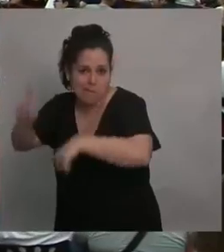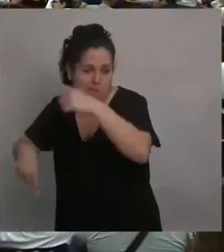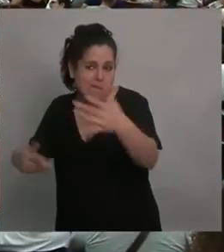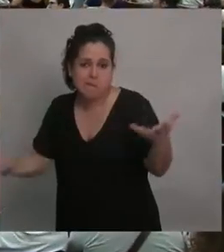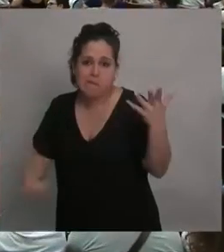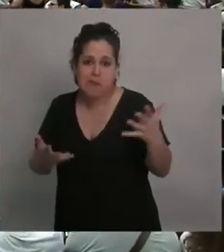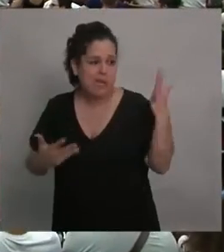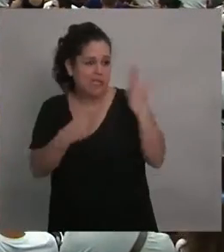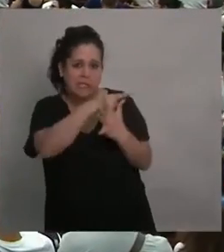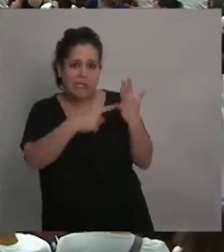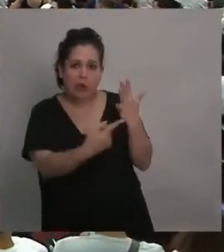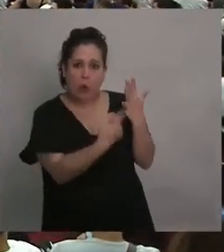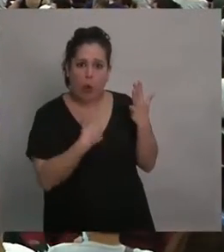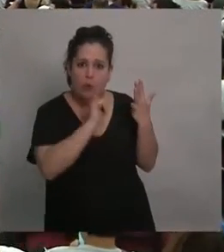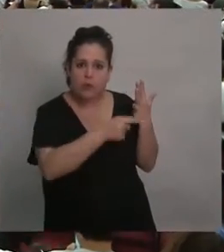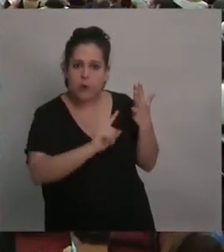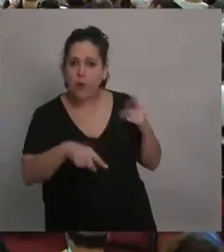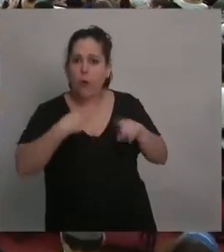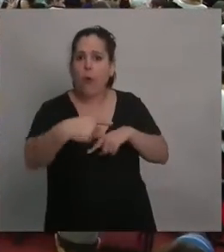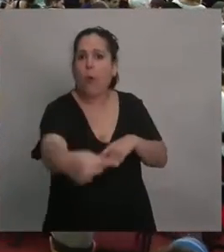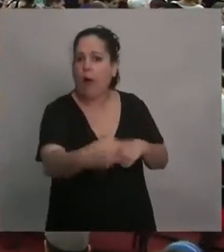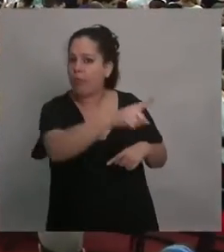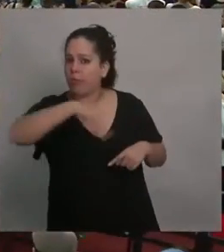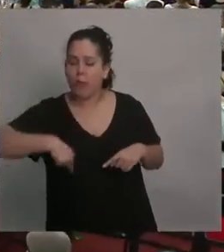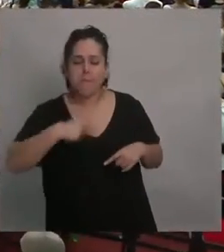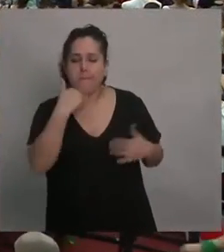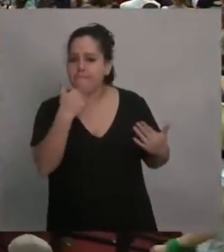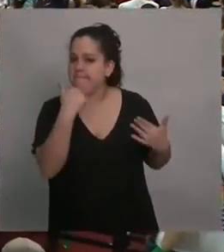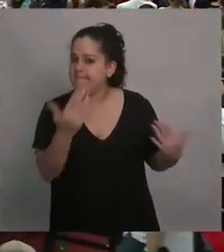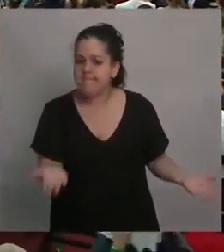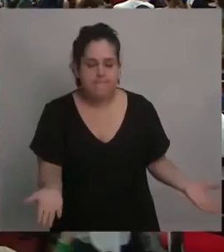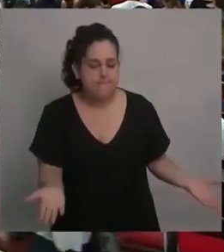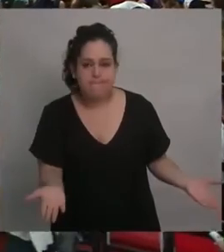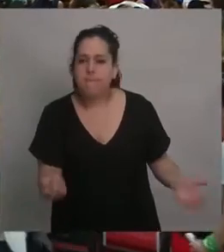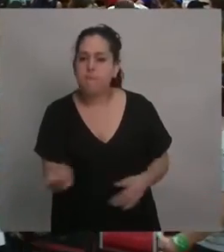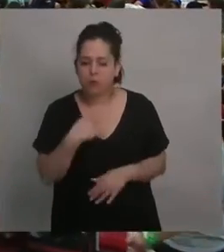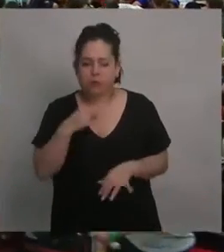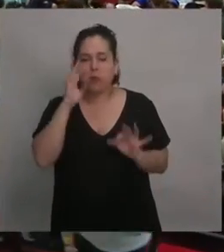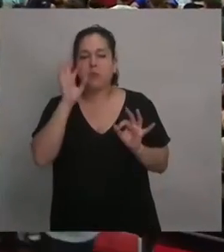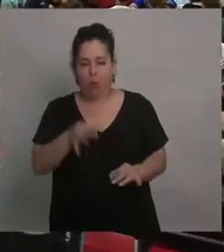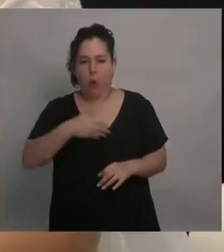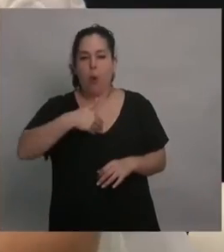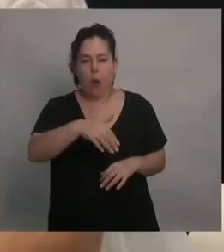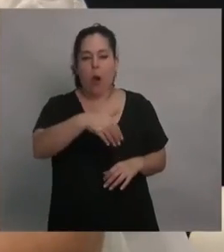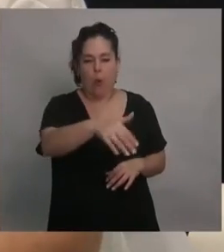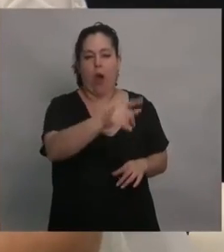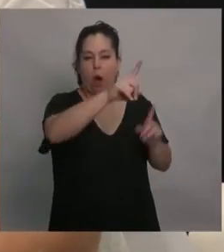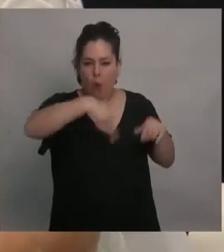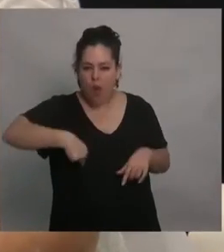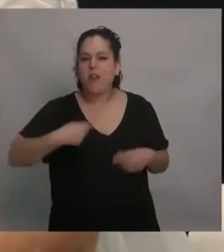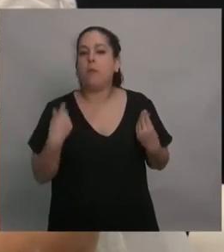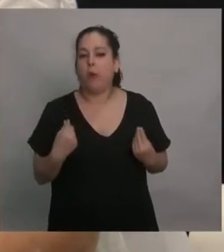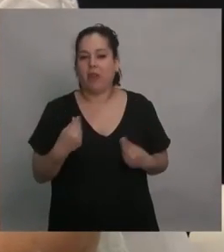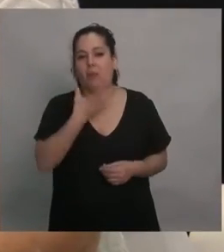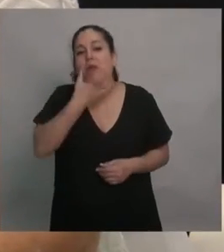a regresar o no, ni cuándo. Nosotros teníamos la certeza de que lo iban a hacer porque Fidel lo había dicho,